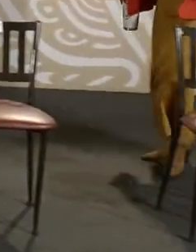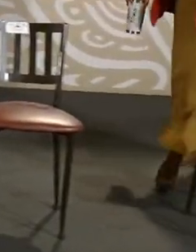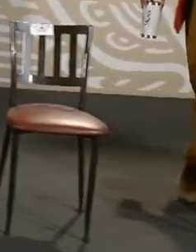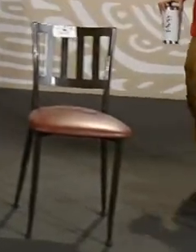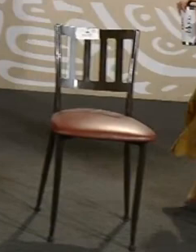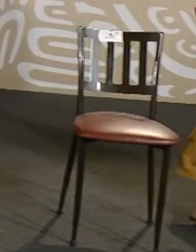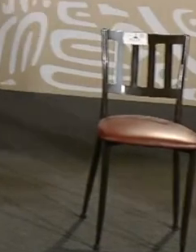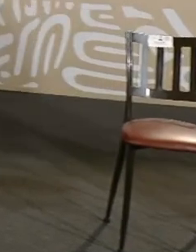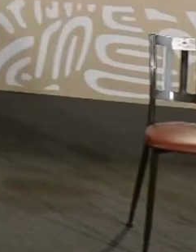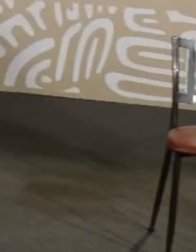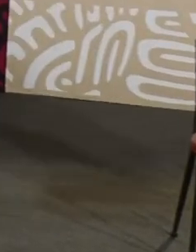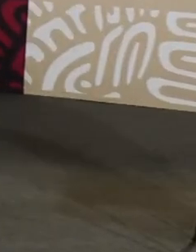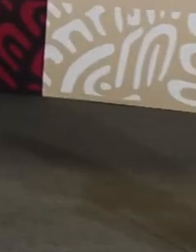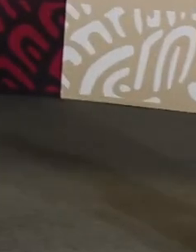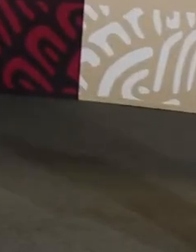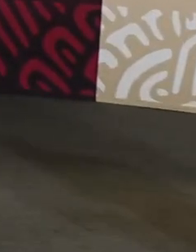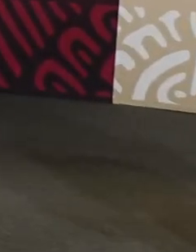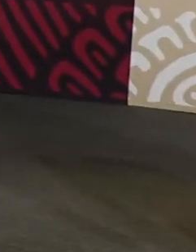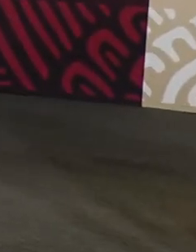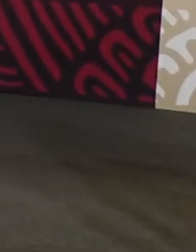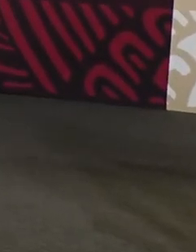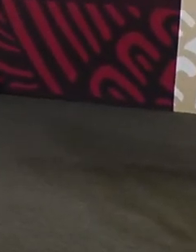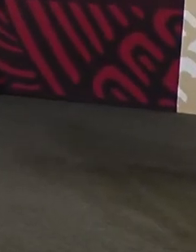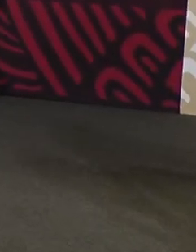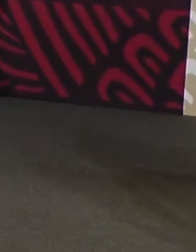Ánimo, ánimo.